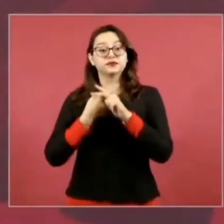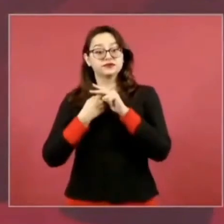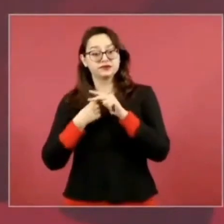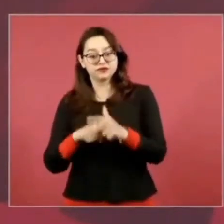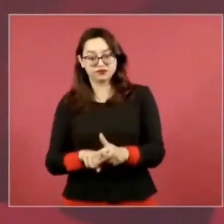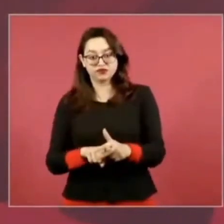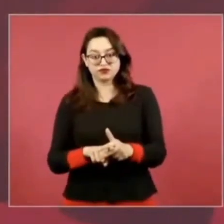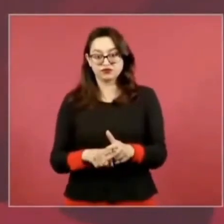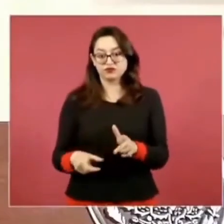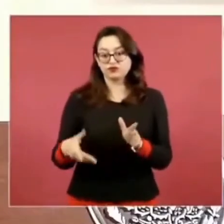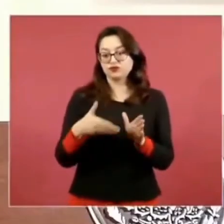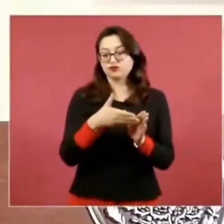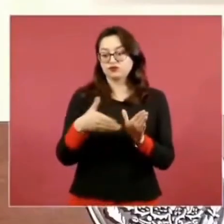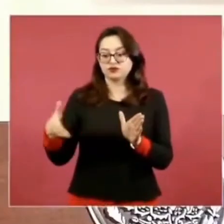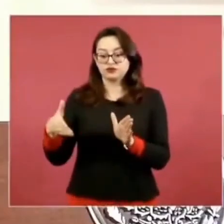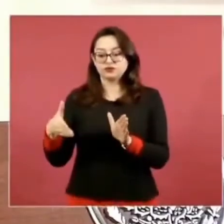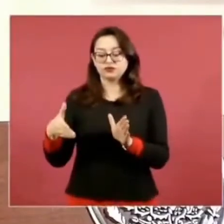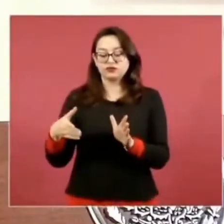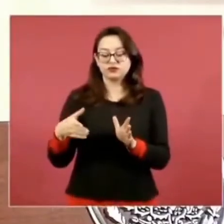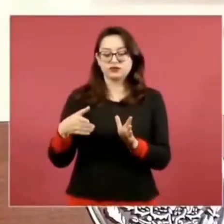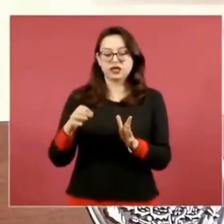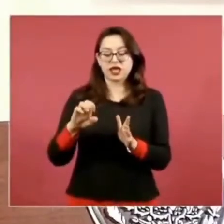este periodo de Echeverría y López